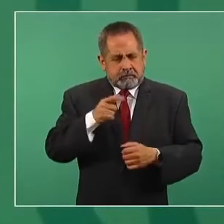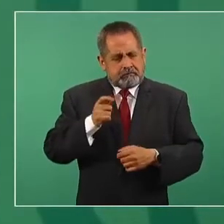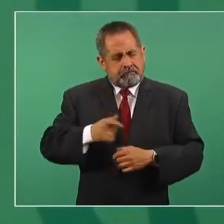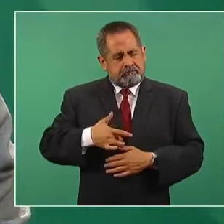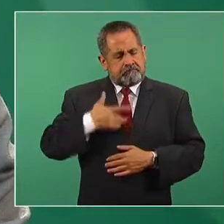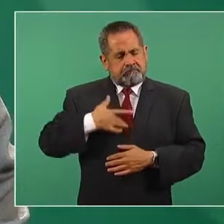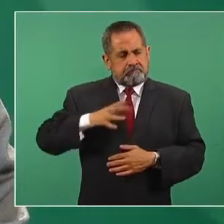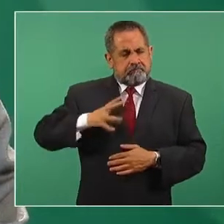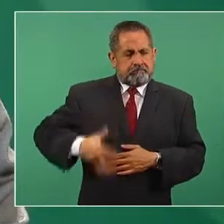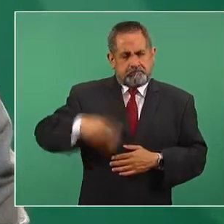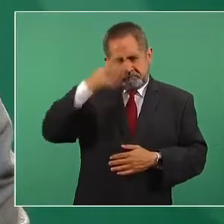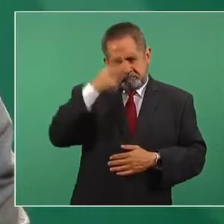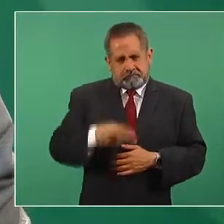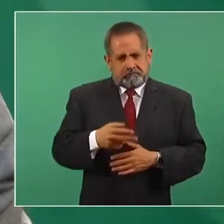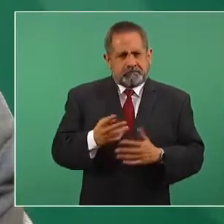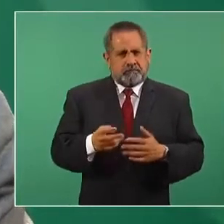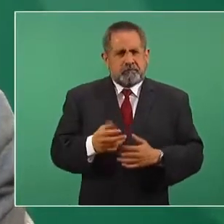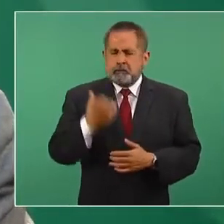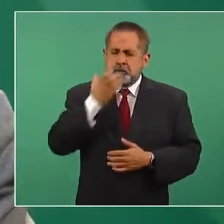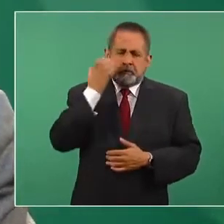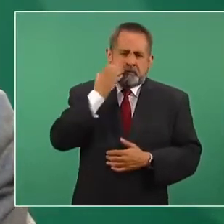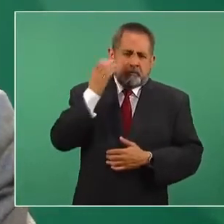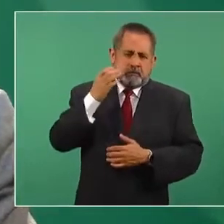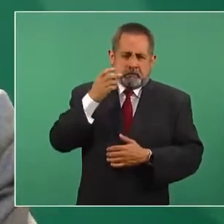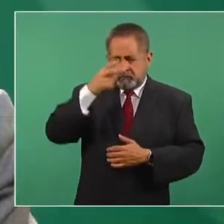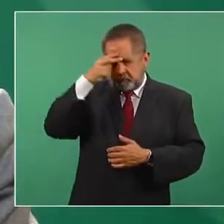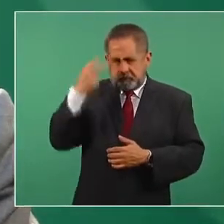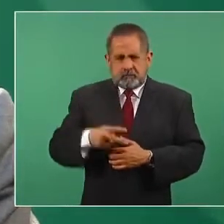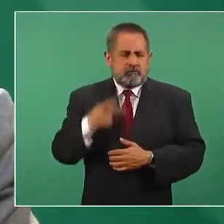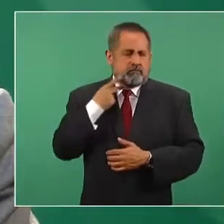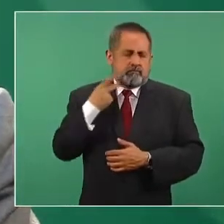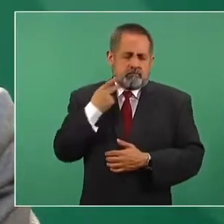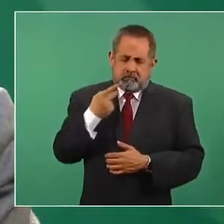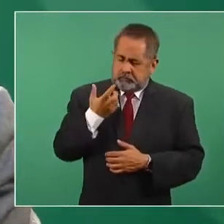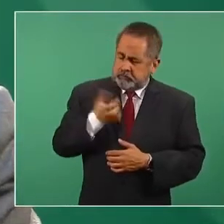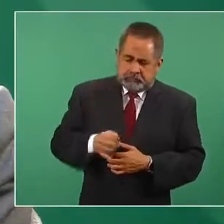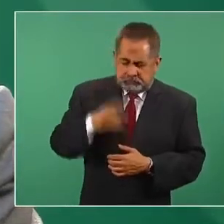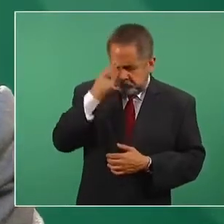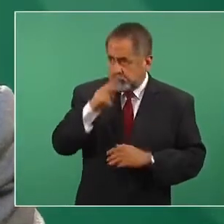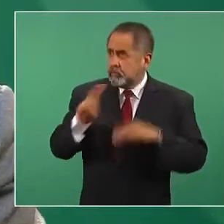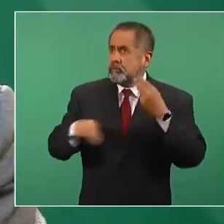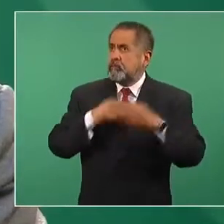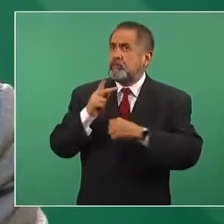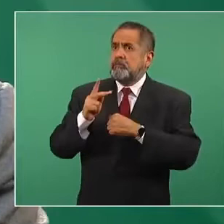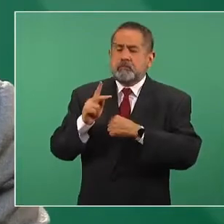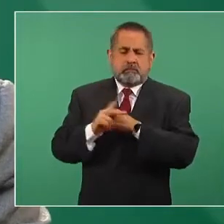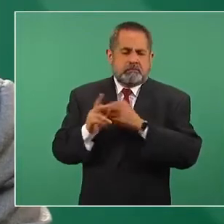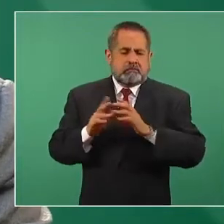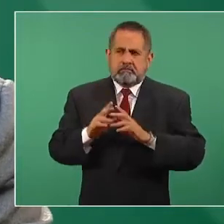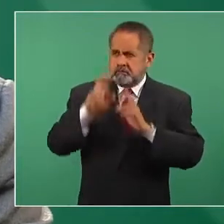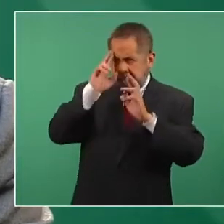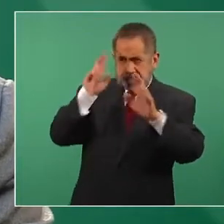dignifica y llena de orgullo, una tradición de la política exterior mexicana. Y